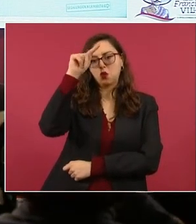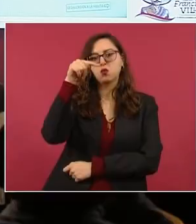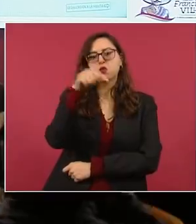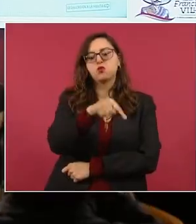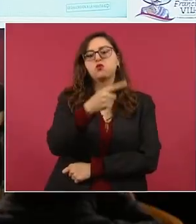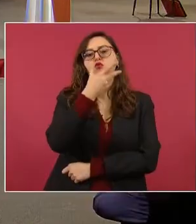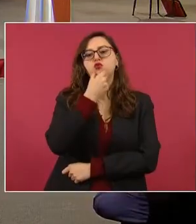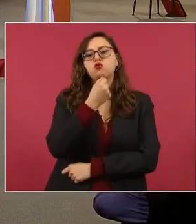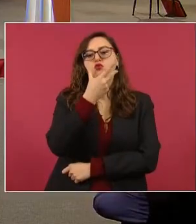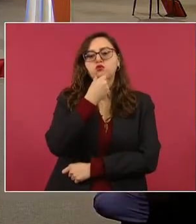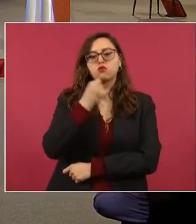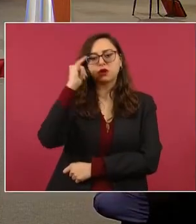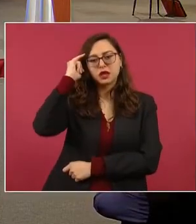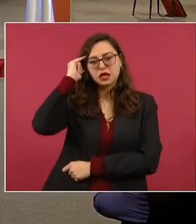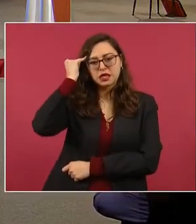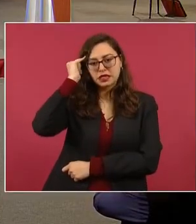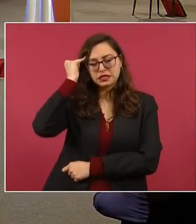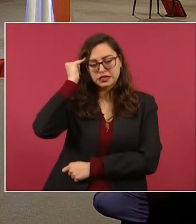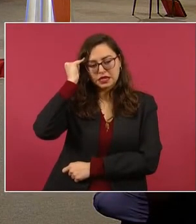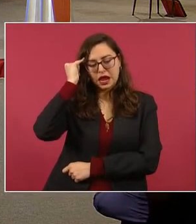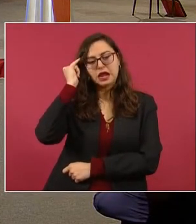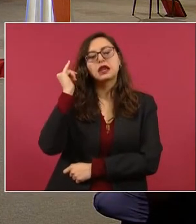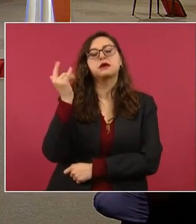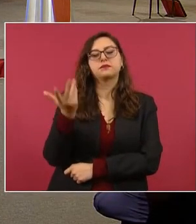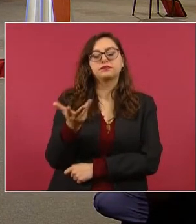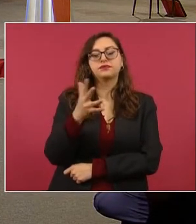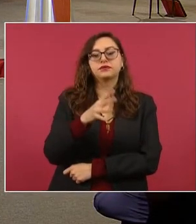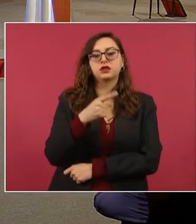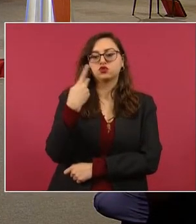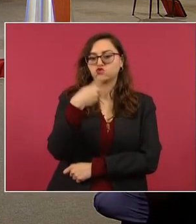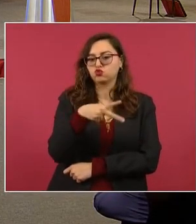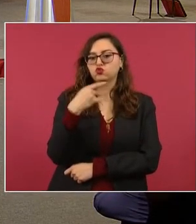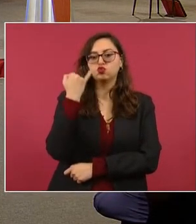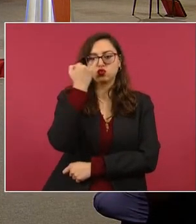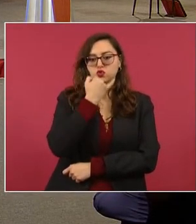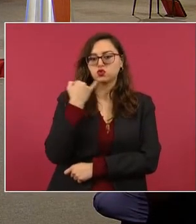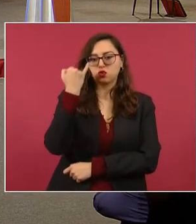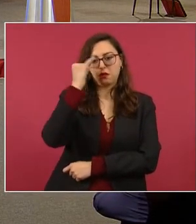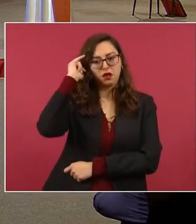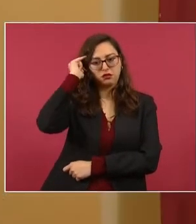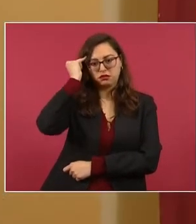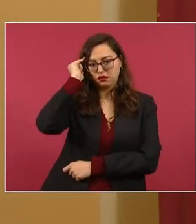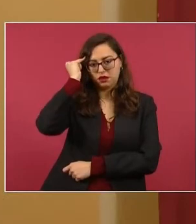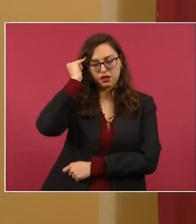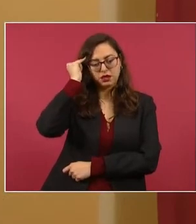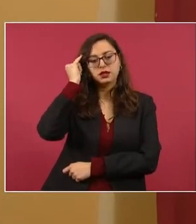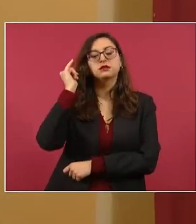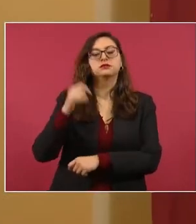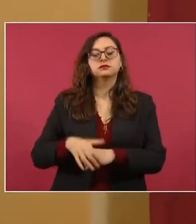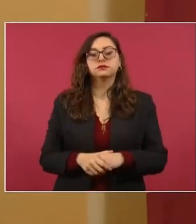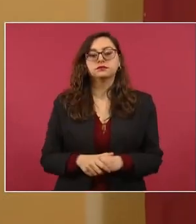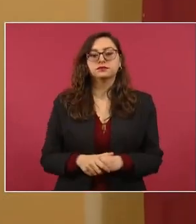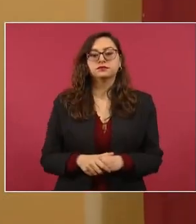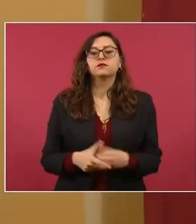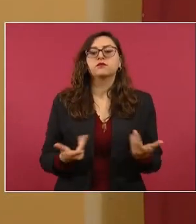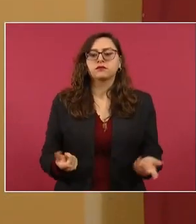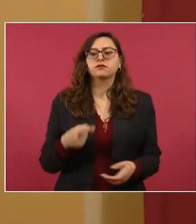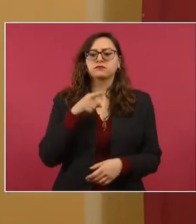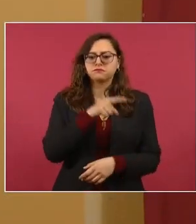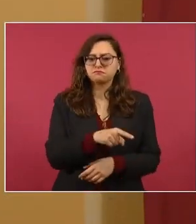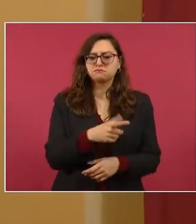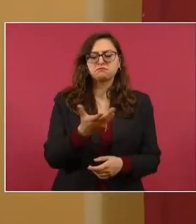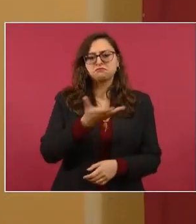Lauro es un indígena quechua, hablante de su lengua materna. Él practica la